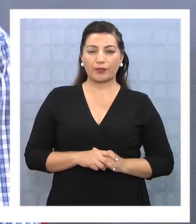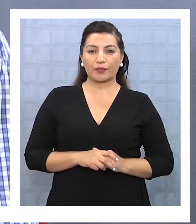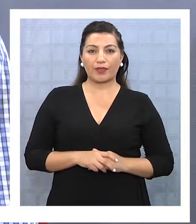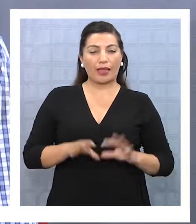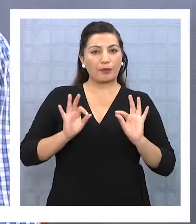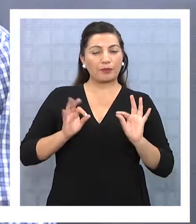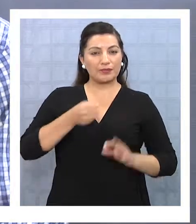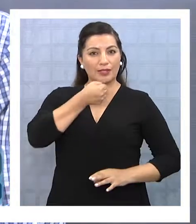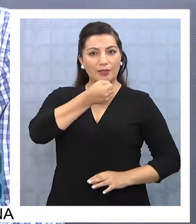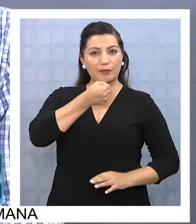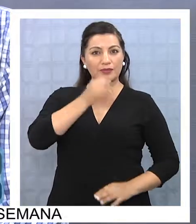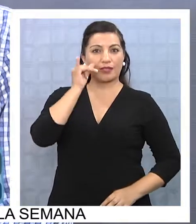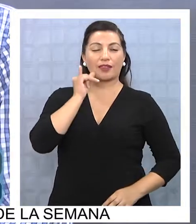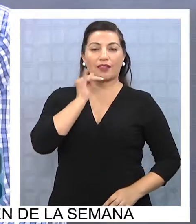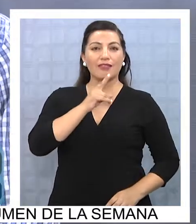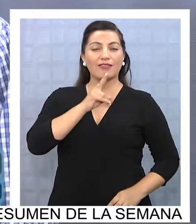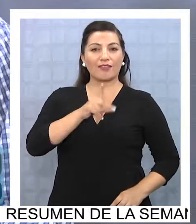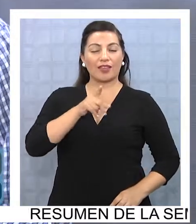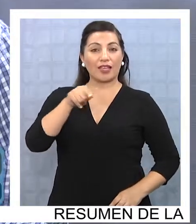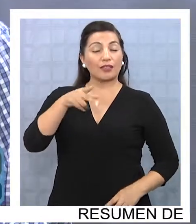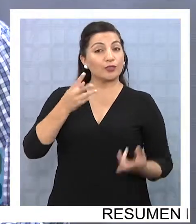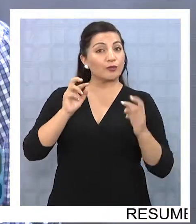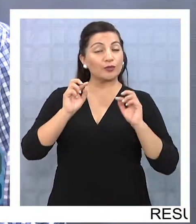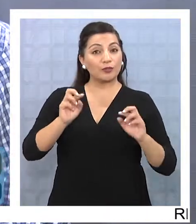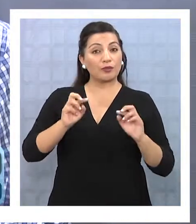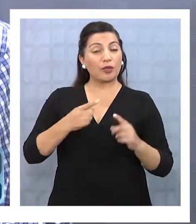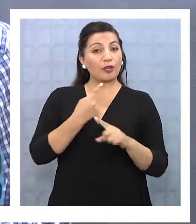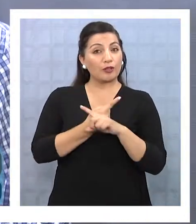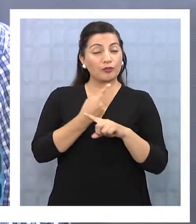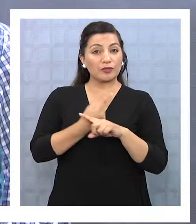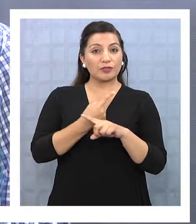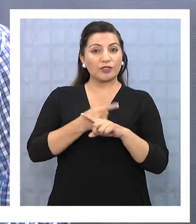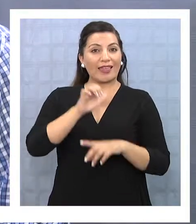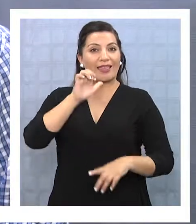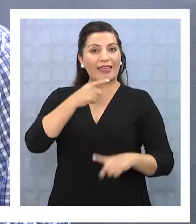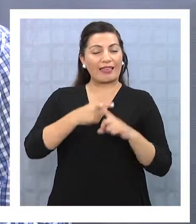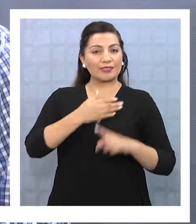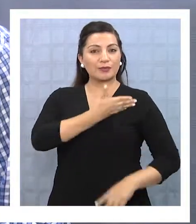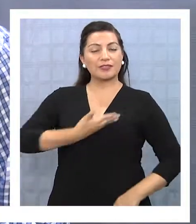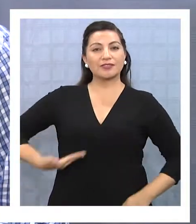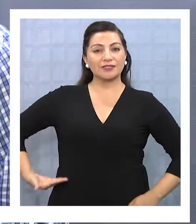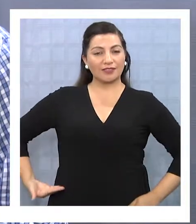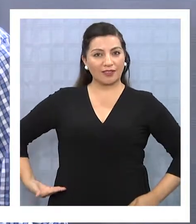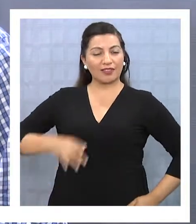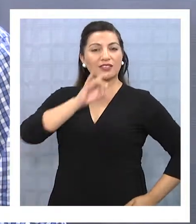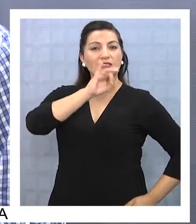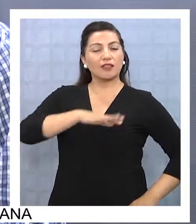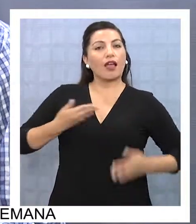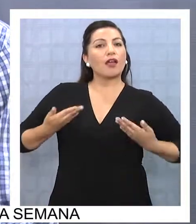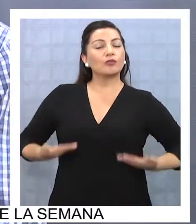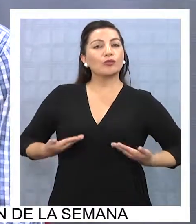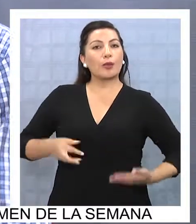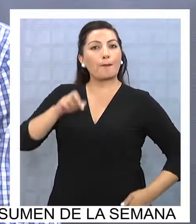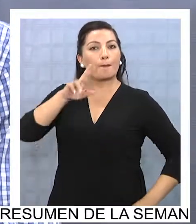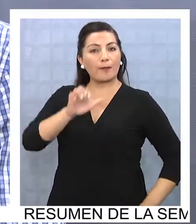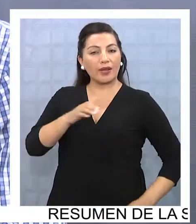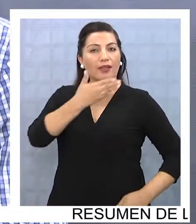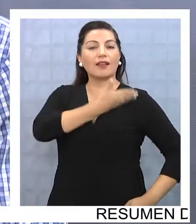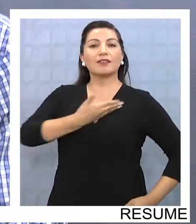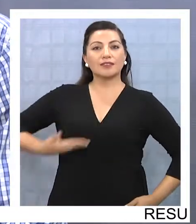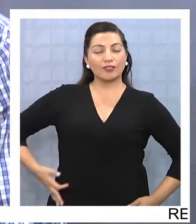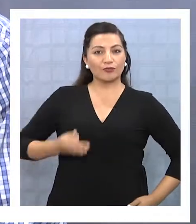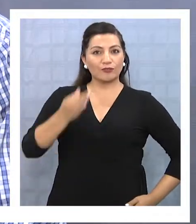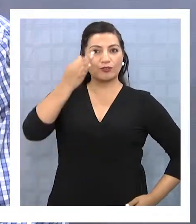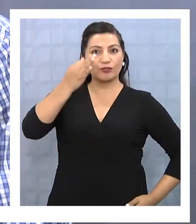Especial de prensa en Iquique Televisión, en esta oportunidad para conversar con el expresidente de la República y actual precandidato presidencial,